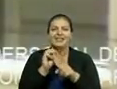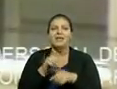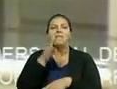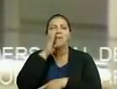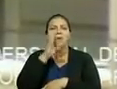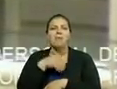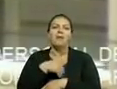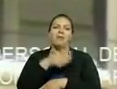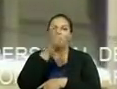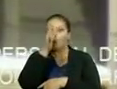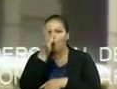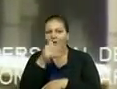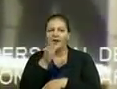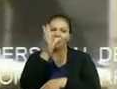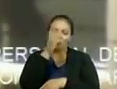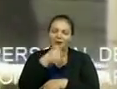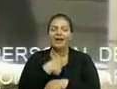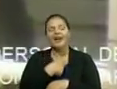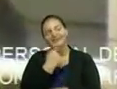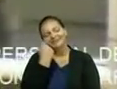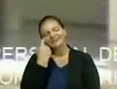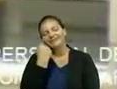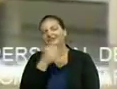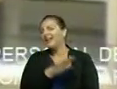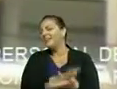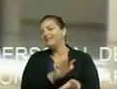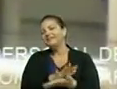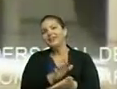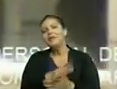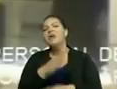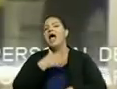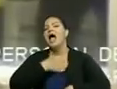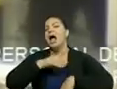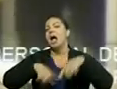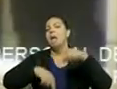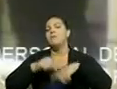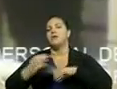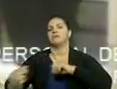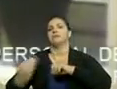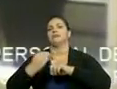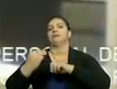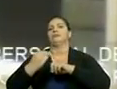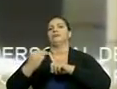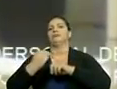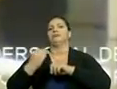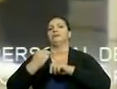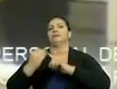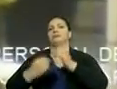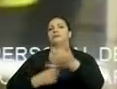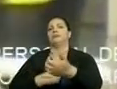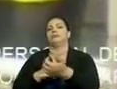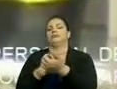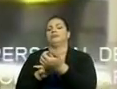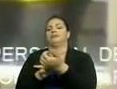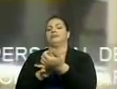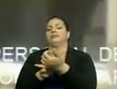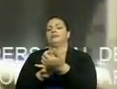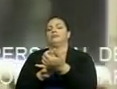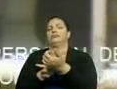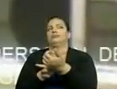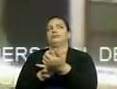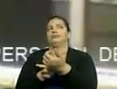conocidos, y comienzan los mensajes por celular. Por lo menos en lo que a mí respecta, yo no me escondo. Hay unas niñas que se esconden cuando